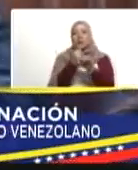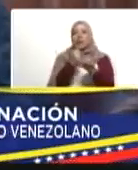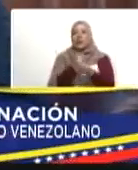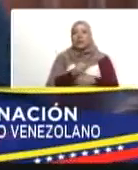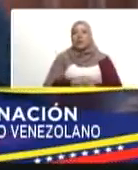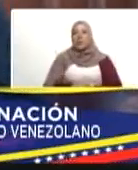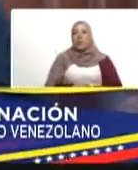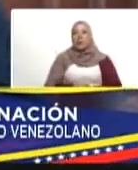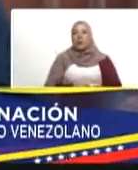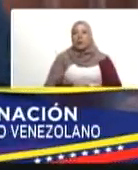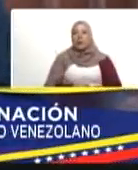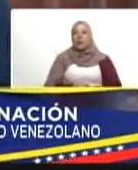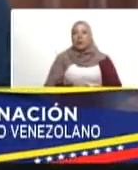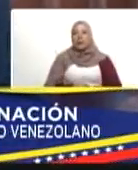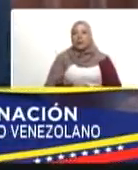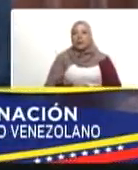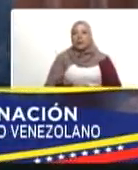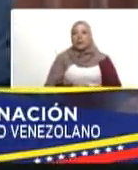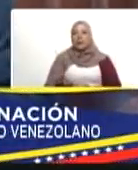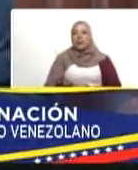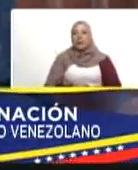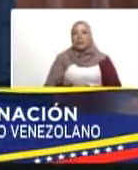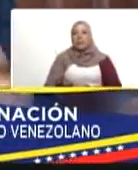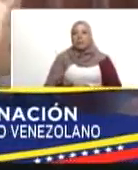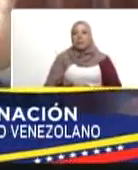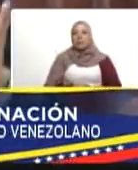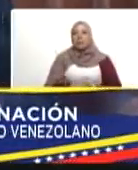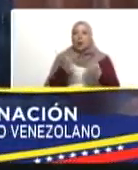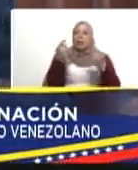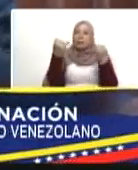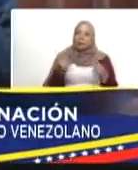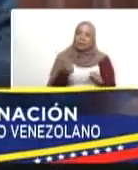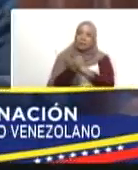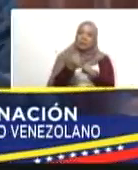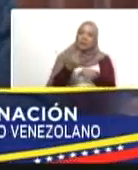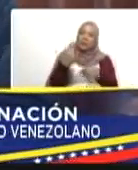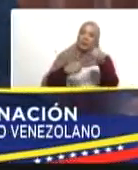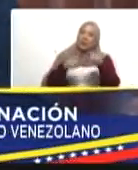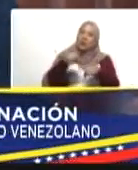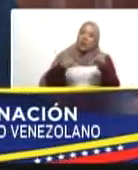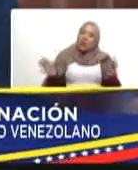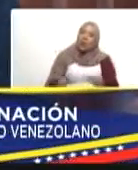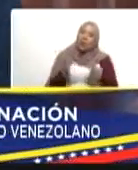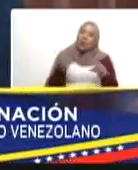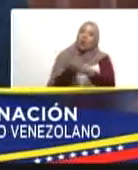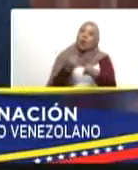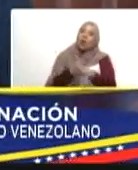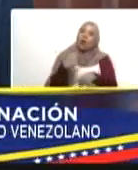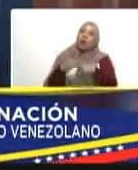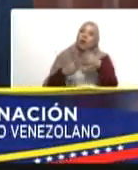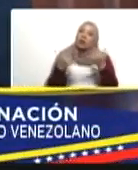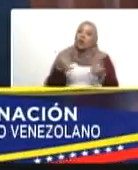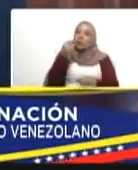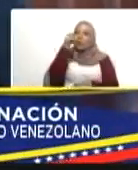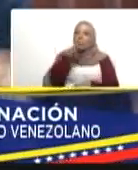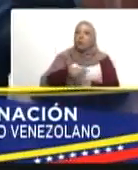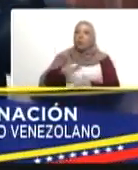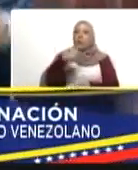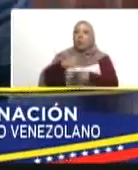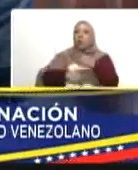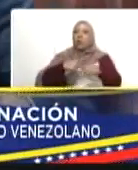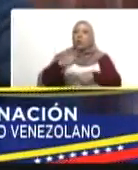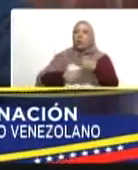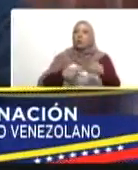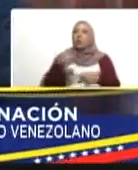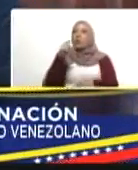5.2 trimestral nos obliga a la exportación nos impulsa a la exportación para mantener la producción